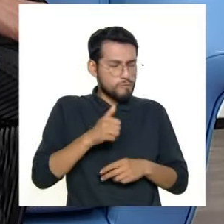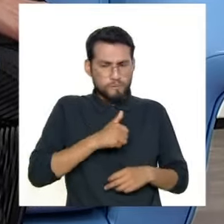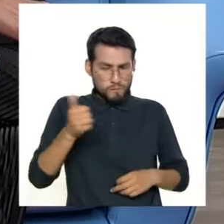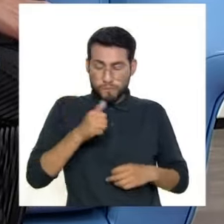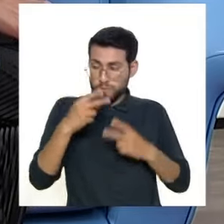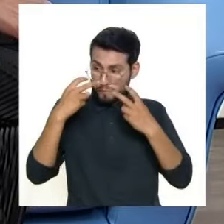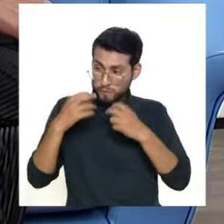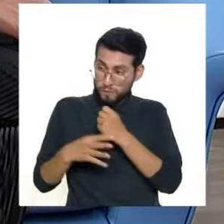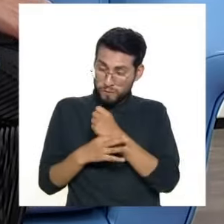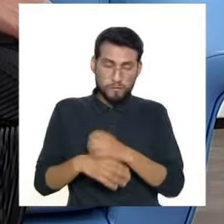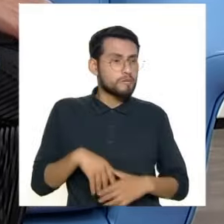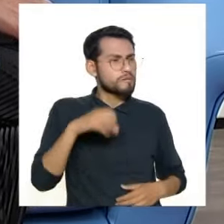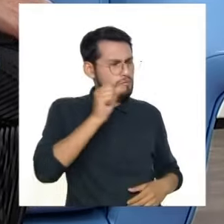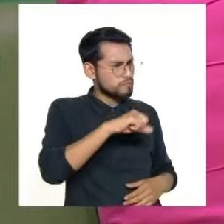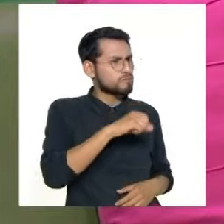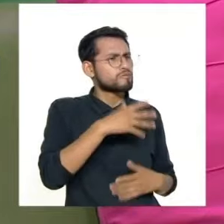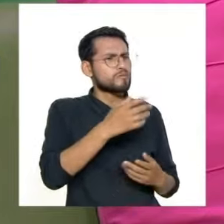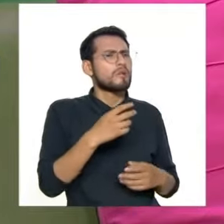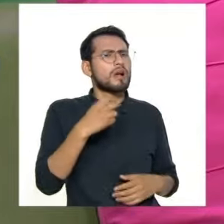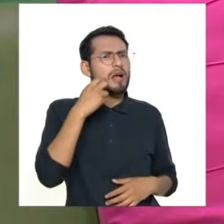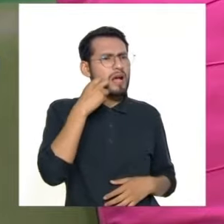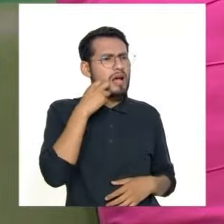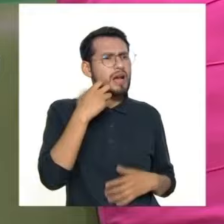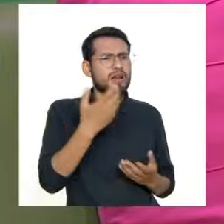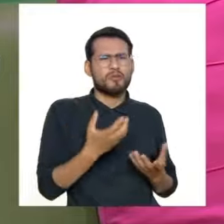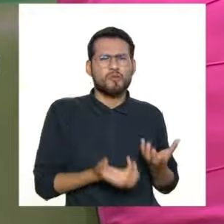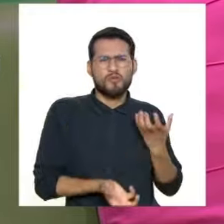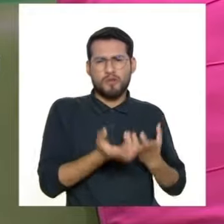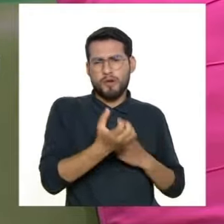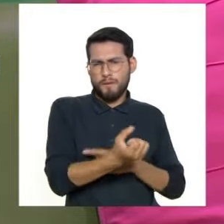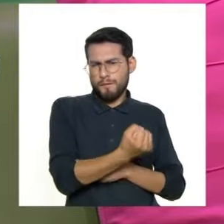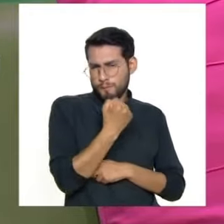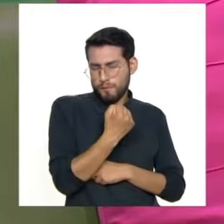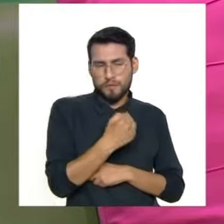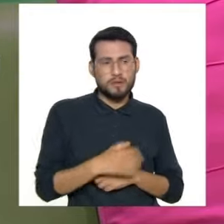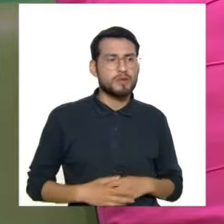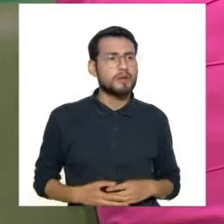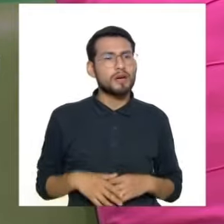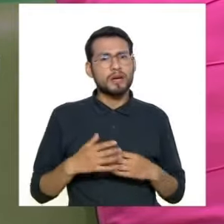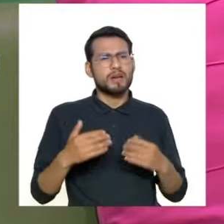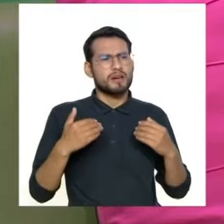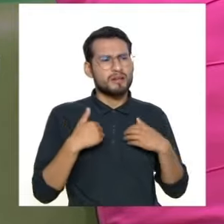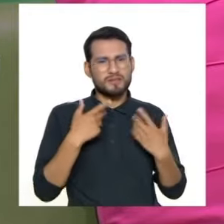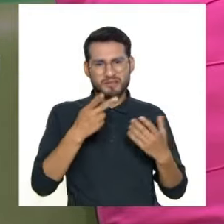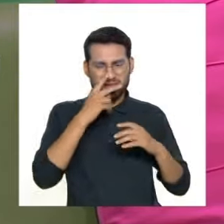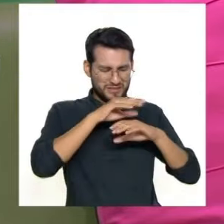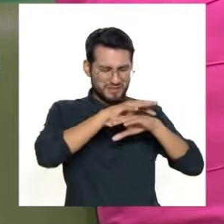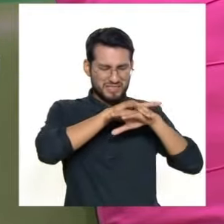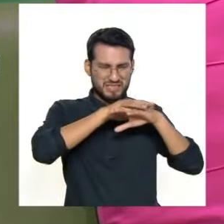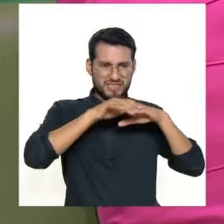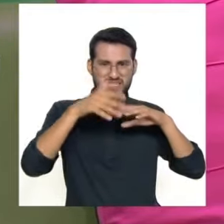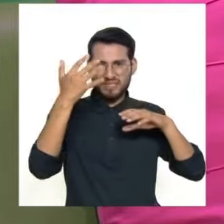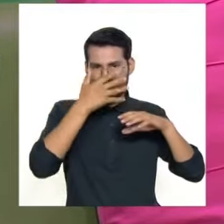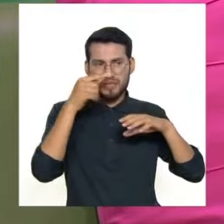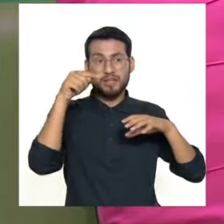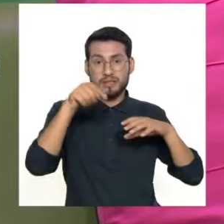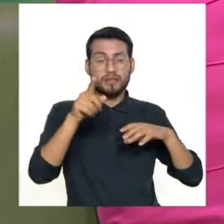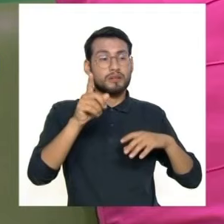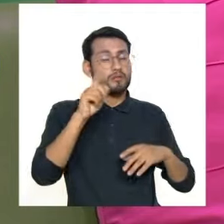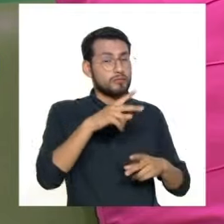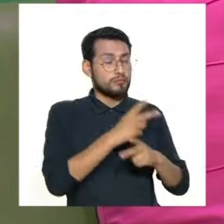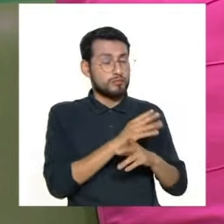especializado estamos hablando de las carnes que están cocidas a alta temperatura no O sea esas que salen con esa costra negrita ahí eso